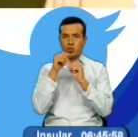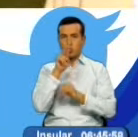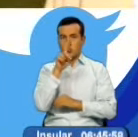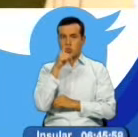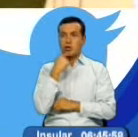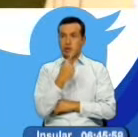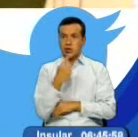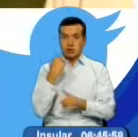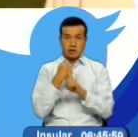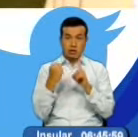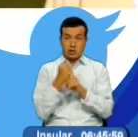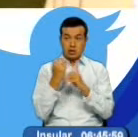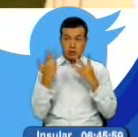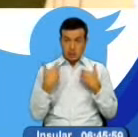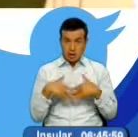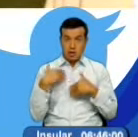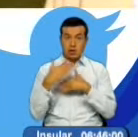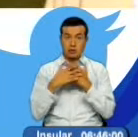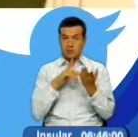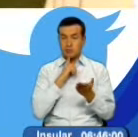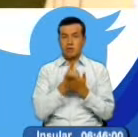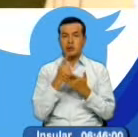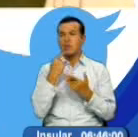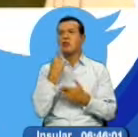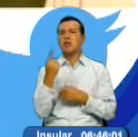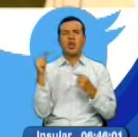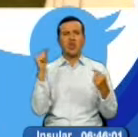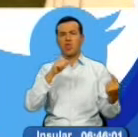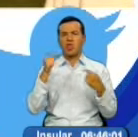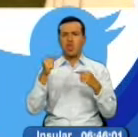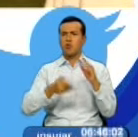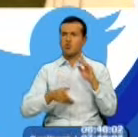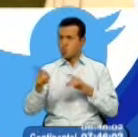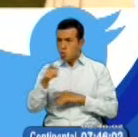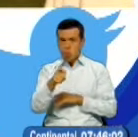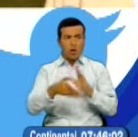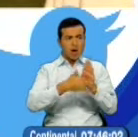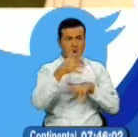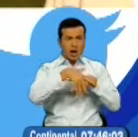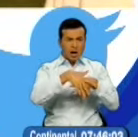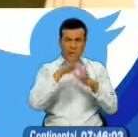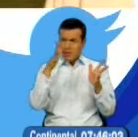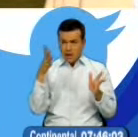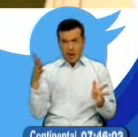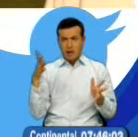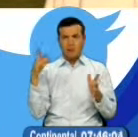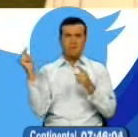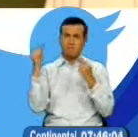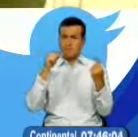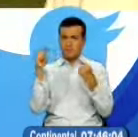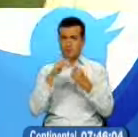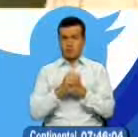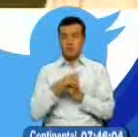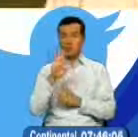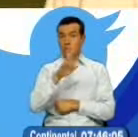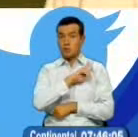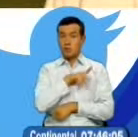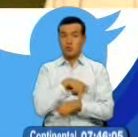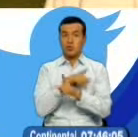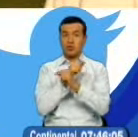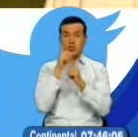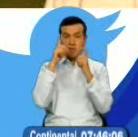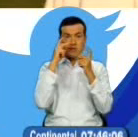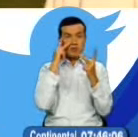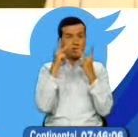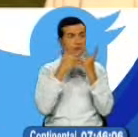luego de la rueda de prensa de Lasso. Se acusaron por no salir a las calles. Hubo golpes. Además, en dicha cuenta se publicó esta